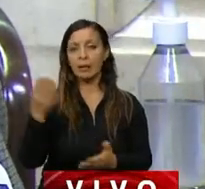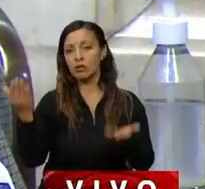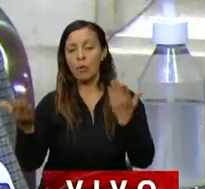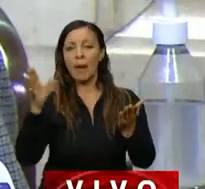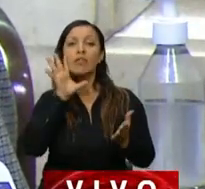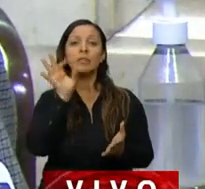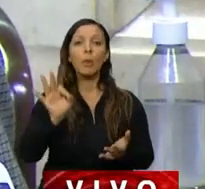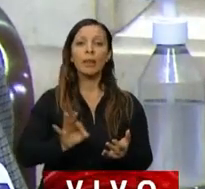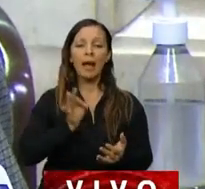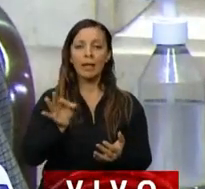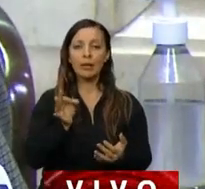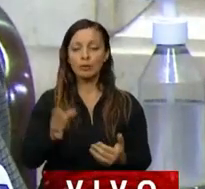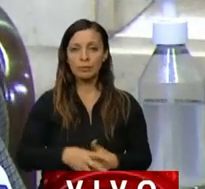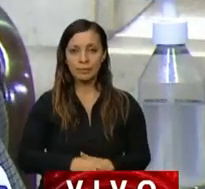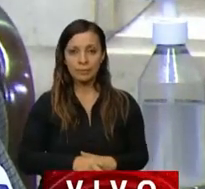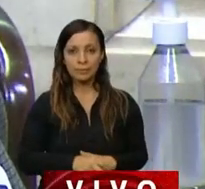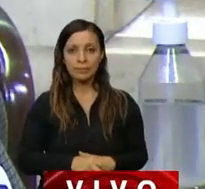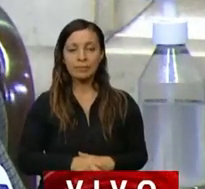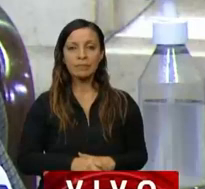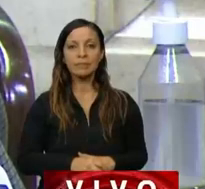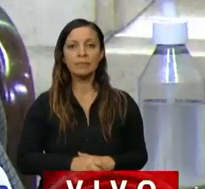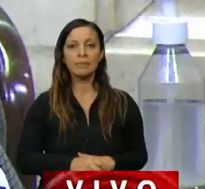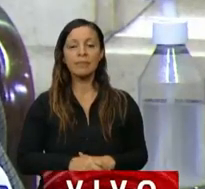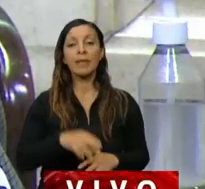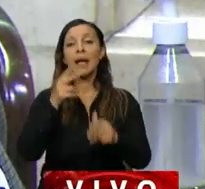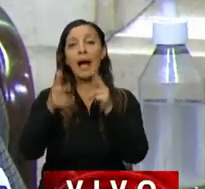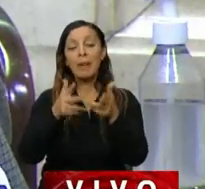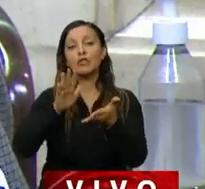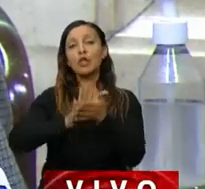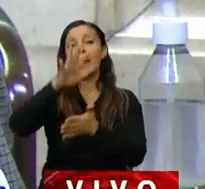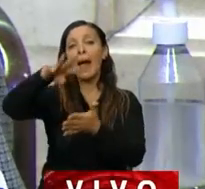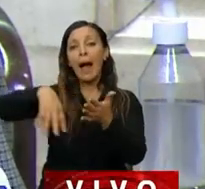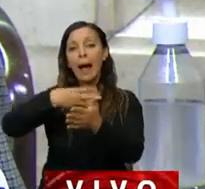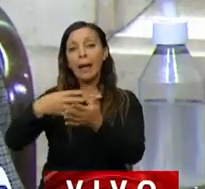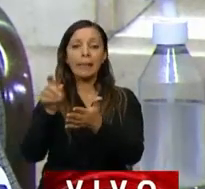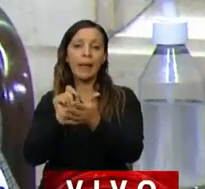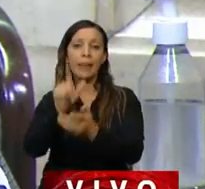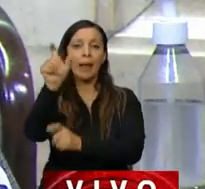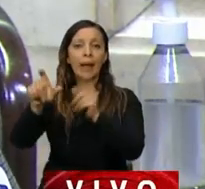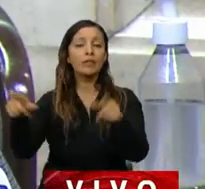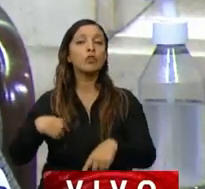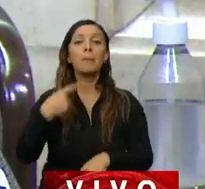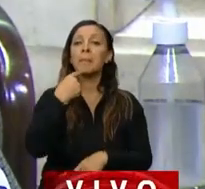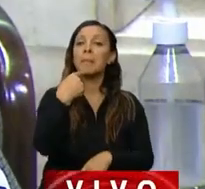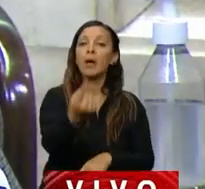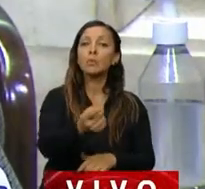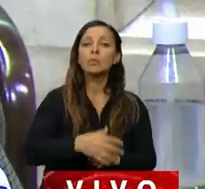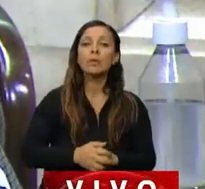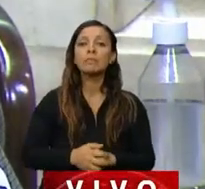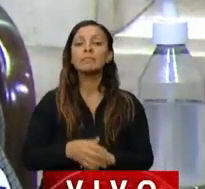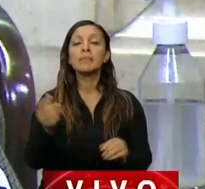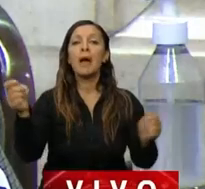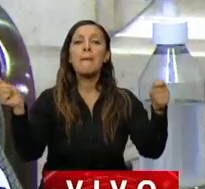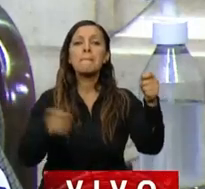este. Pero además, hablando de agenda de la gente, yo pregunto, ¿a dónde están los